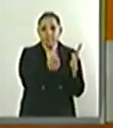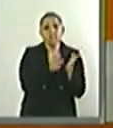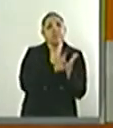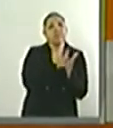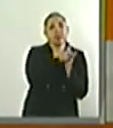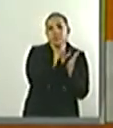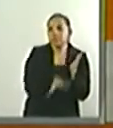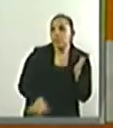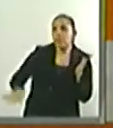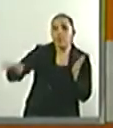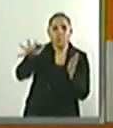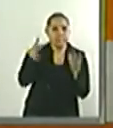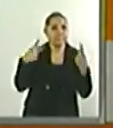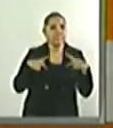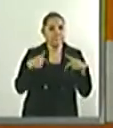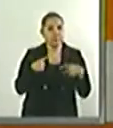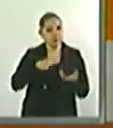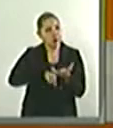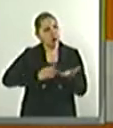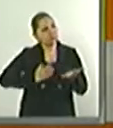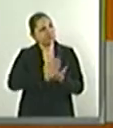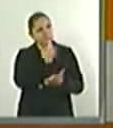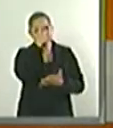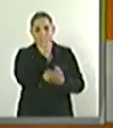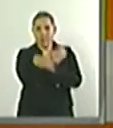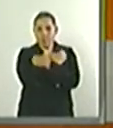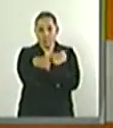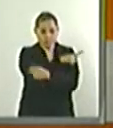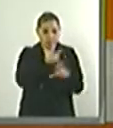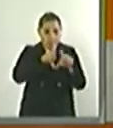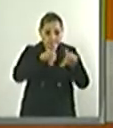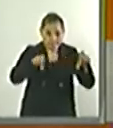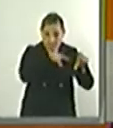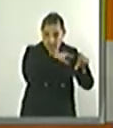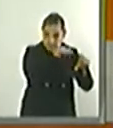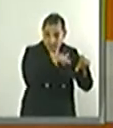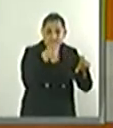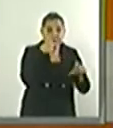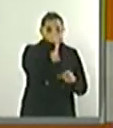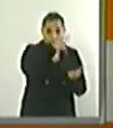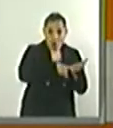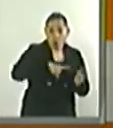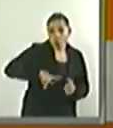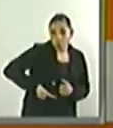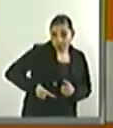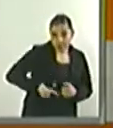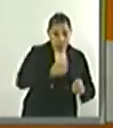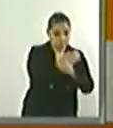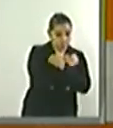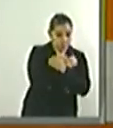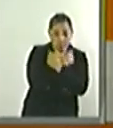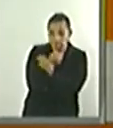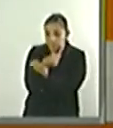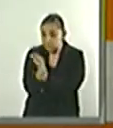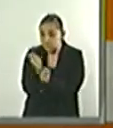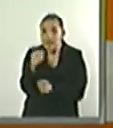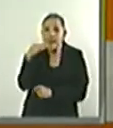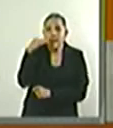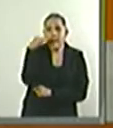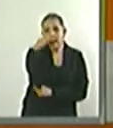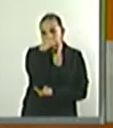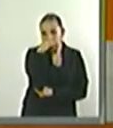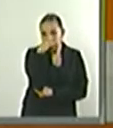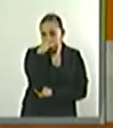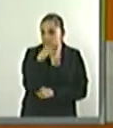social con el siguiente texto toda la educación que el estado imparta será gratuita sin